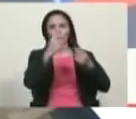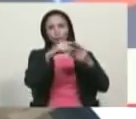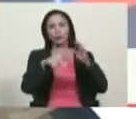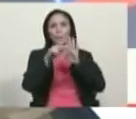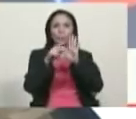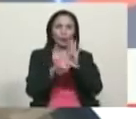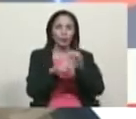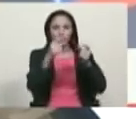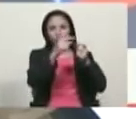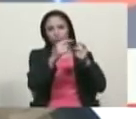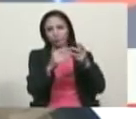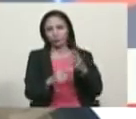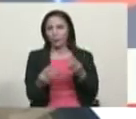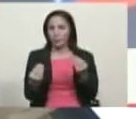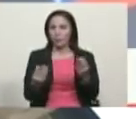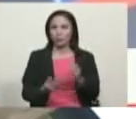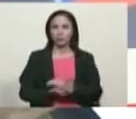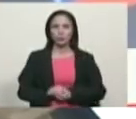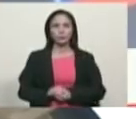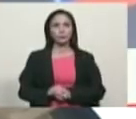de Antena 3.